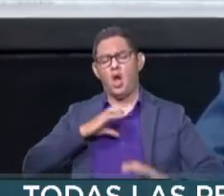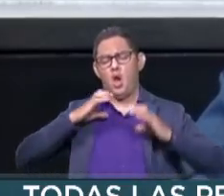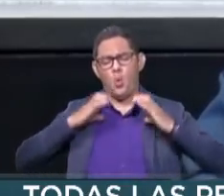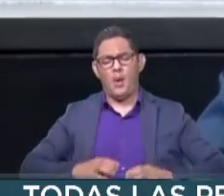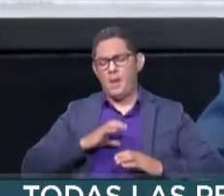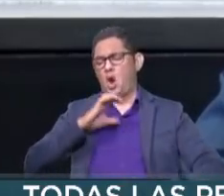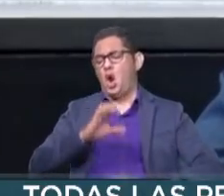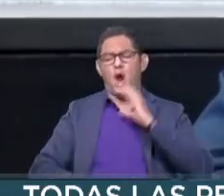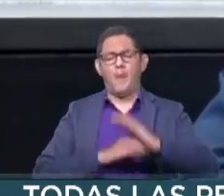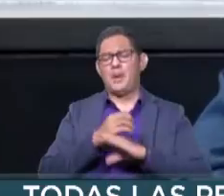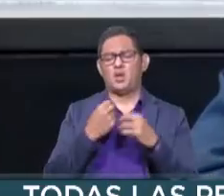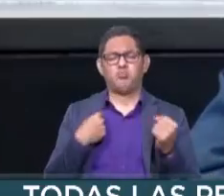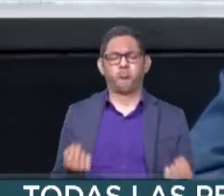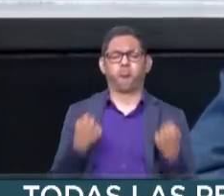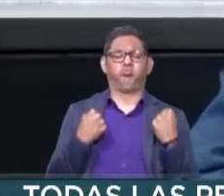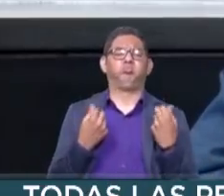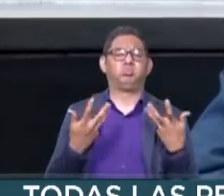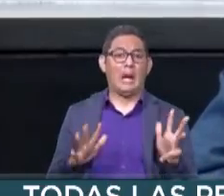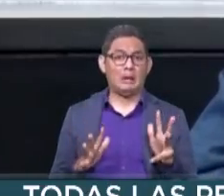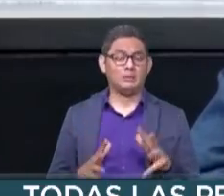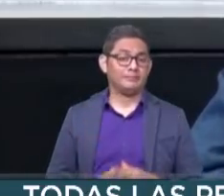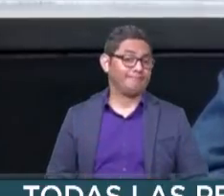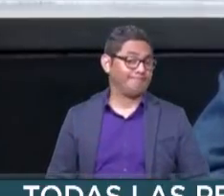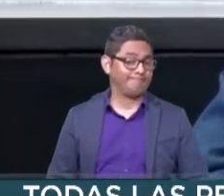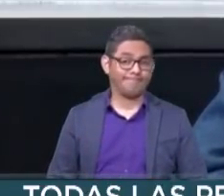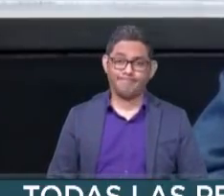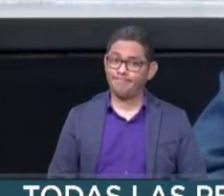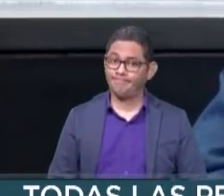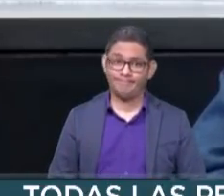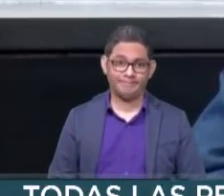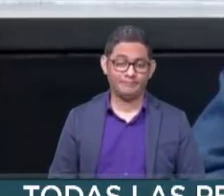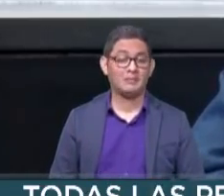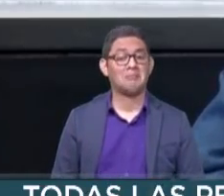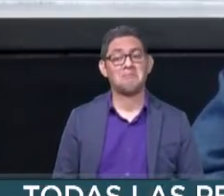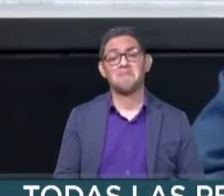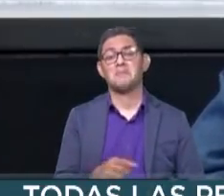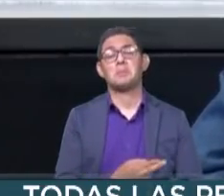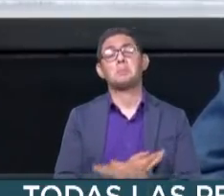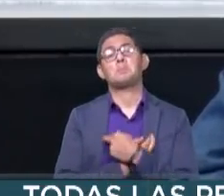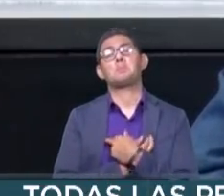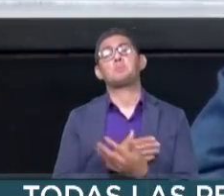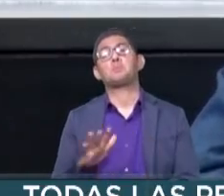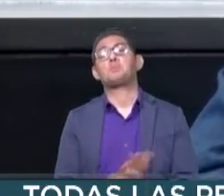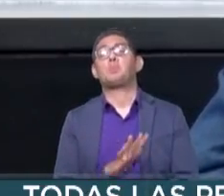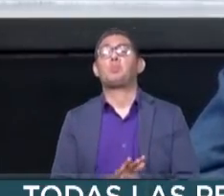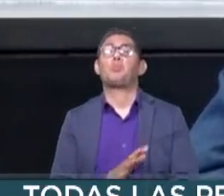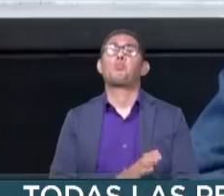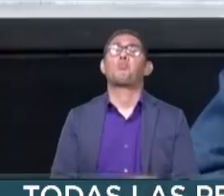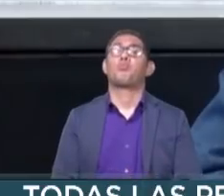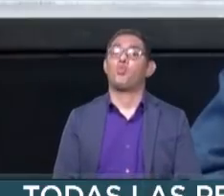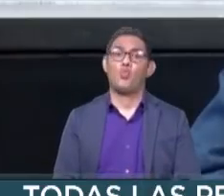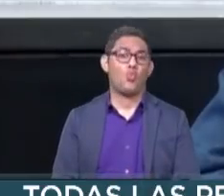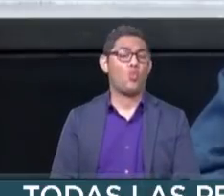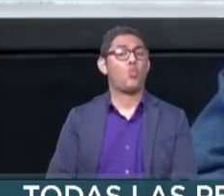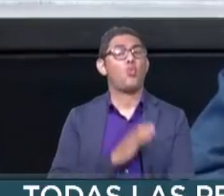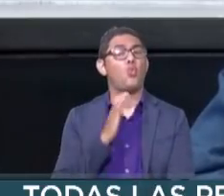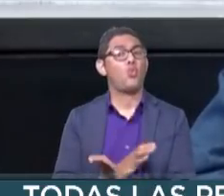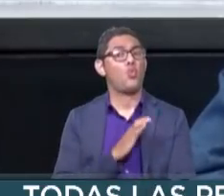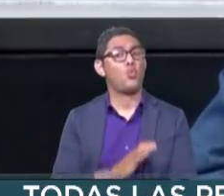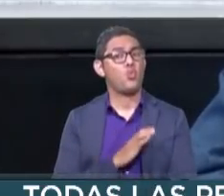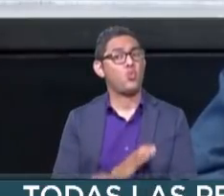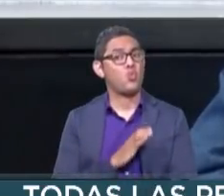Por lo tanto, no podemos bajar la guardia. Panamá